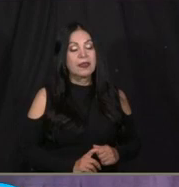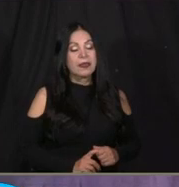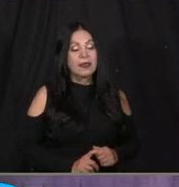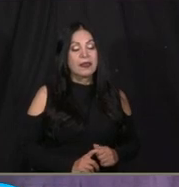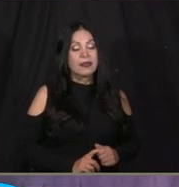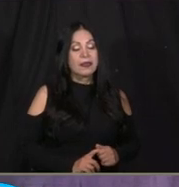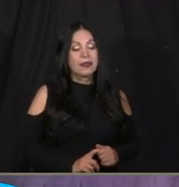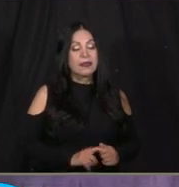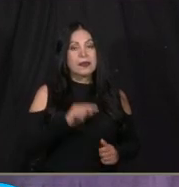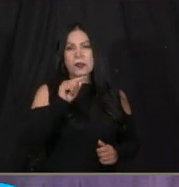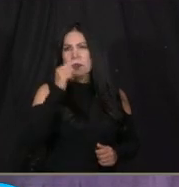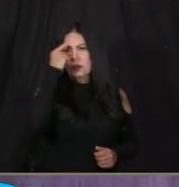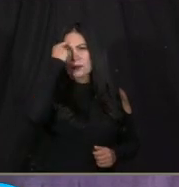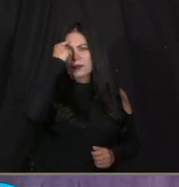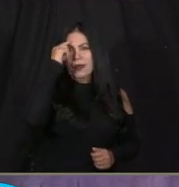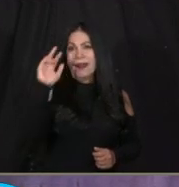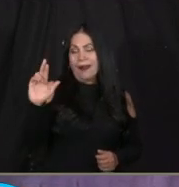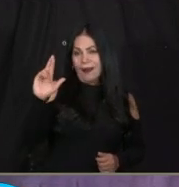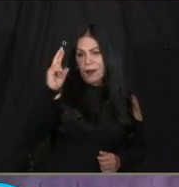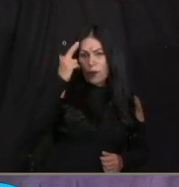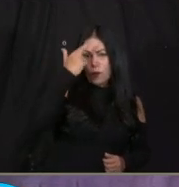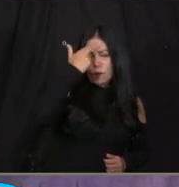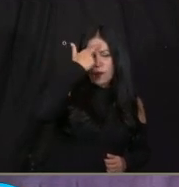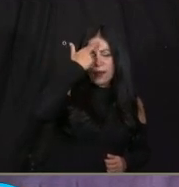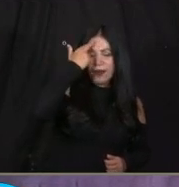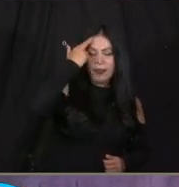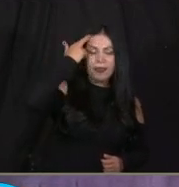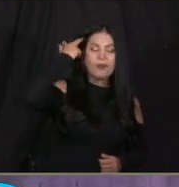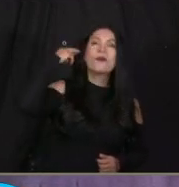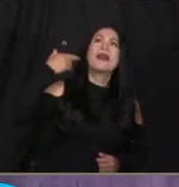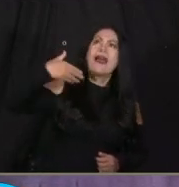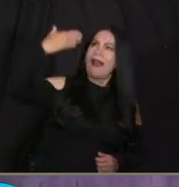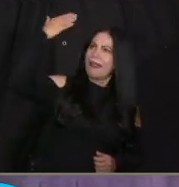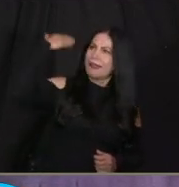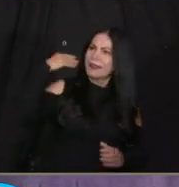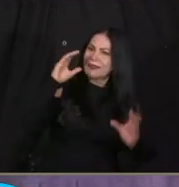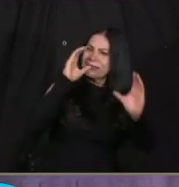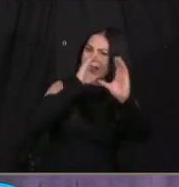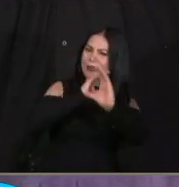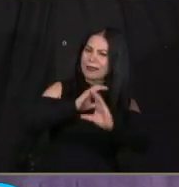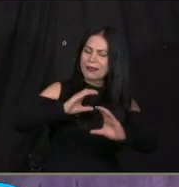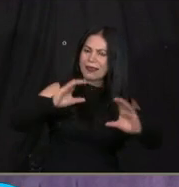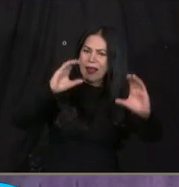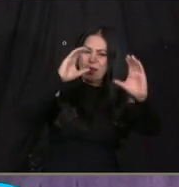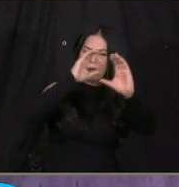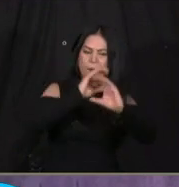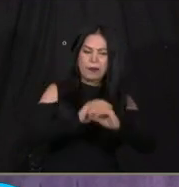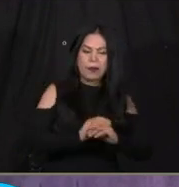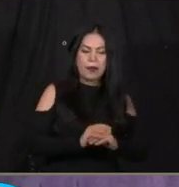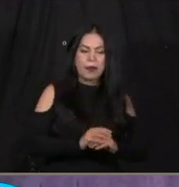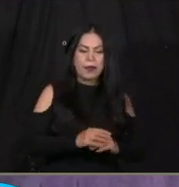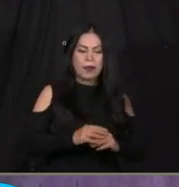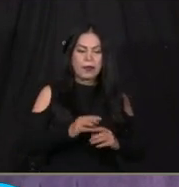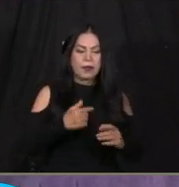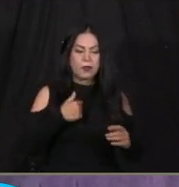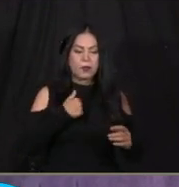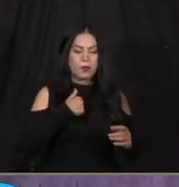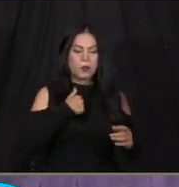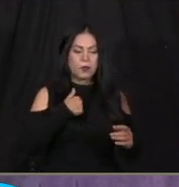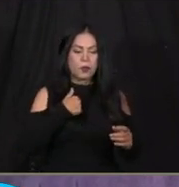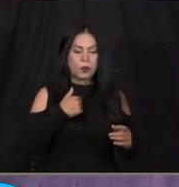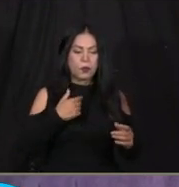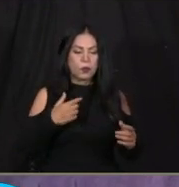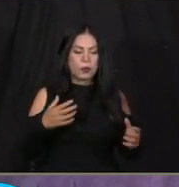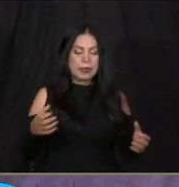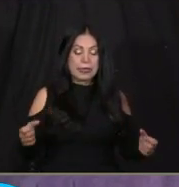viendo muchos recuerdos de ese momento y cuando estaba practicando para este musical Peter Pan con Lola Cortés mi maestro me decía O sea que tenía que agarrar dos